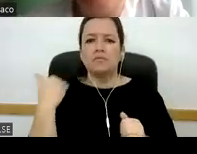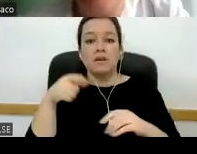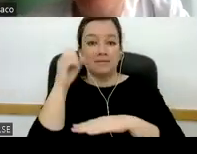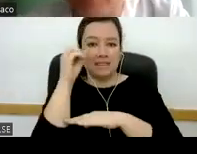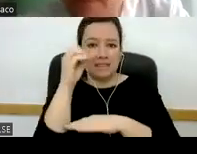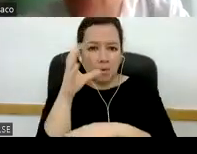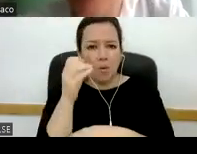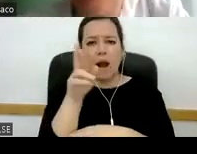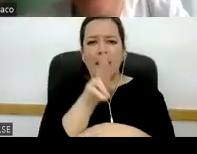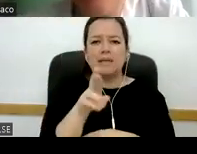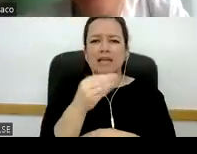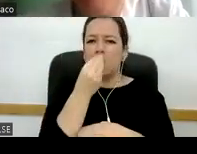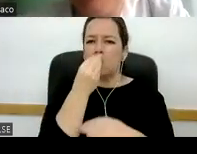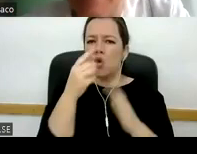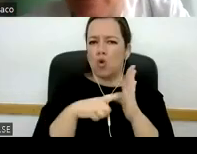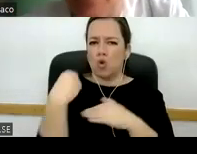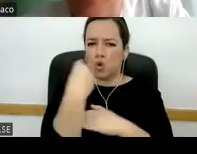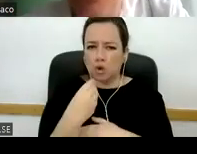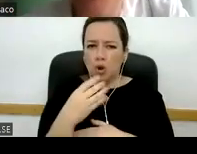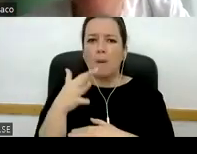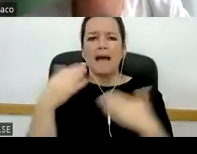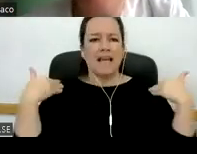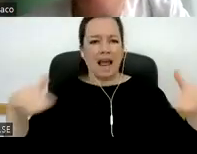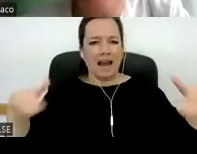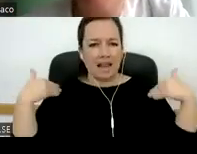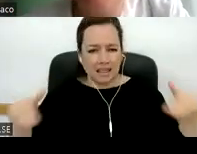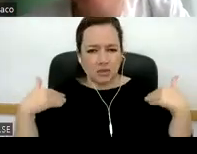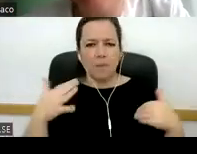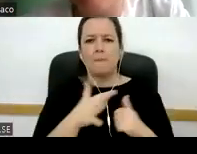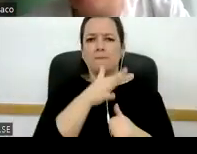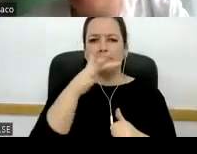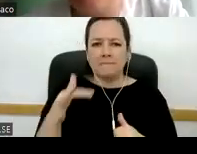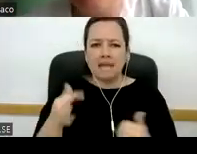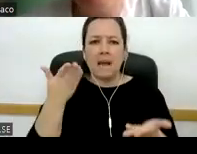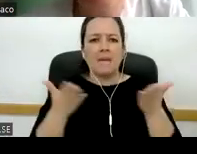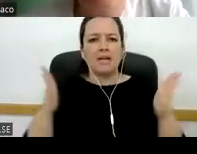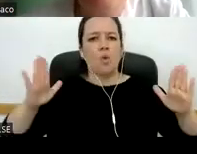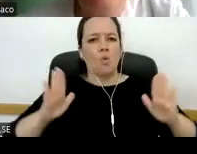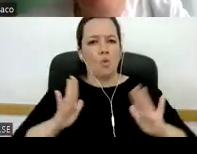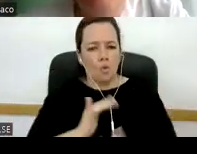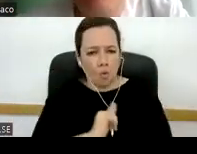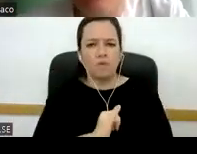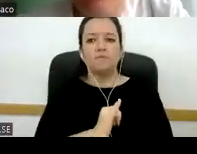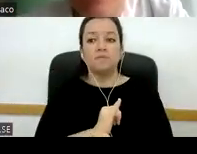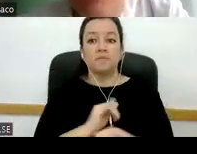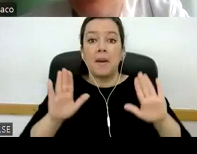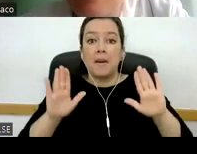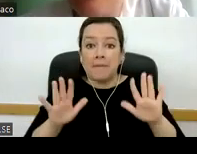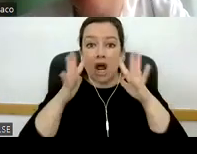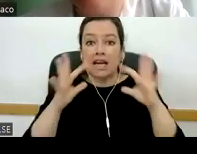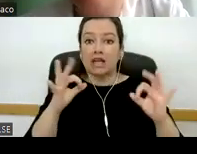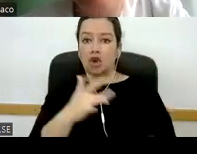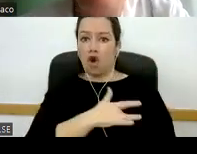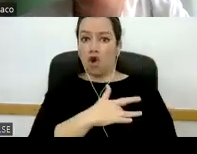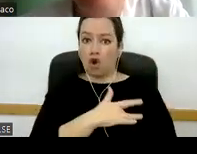estado repasando nutrición, hemos estado repasando también ejercicio físico, hemos estado repasando pérdida de peso, por ejemplo. Pero el riesgo cardiovascular,